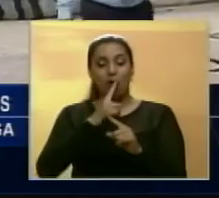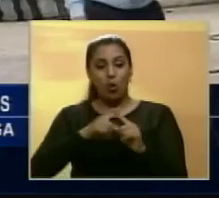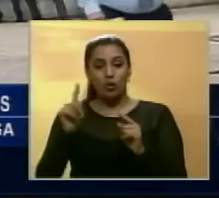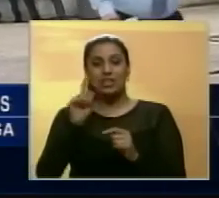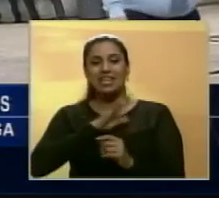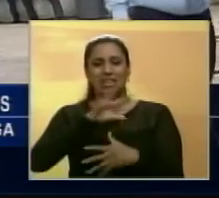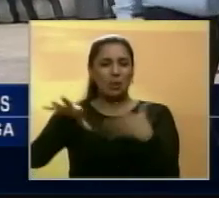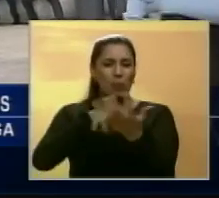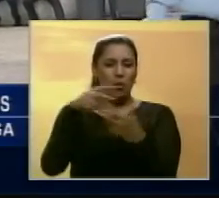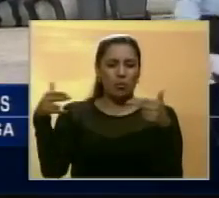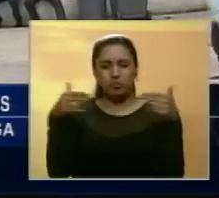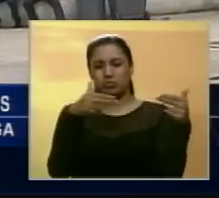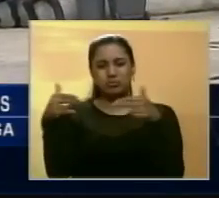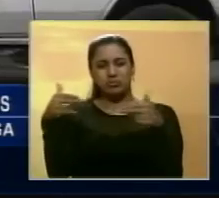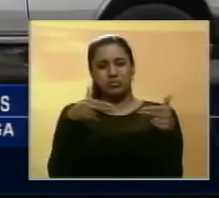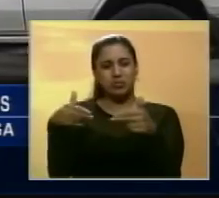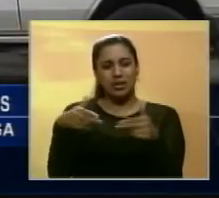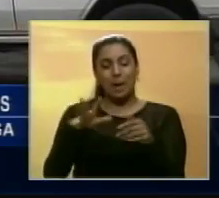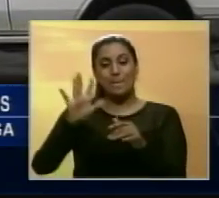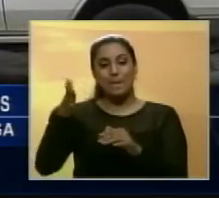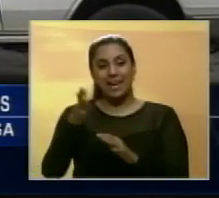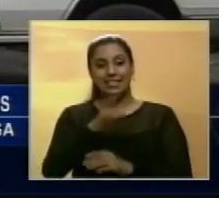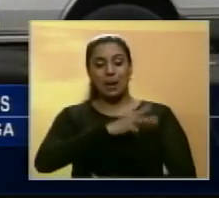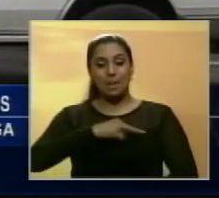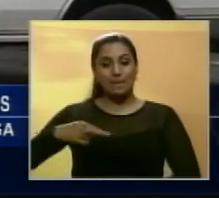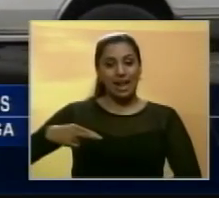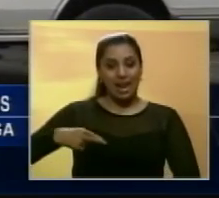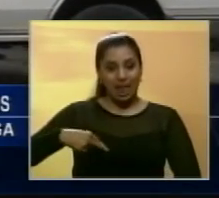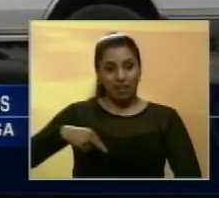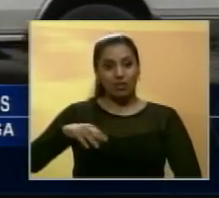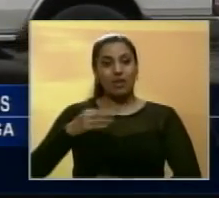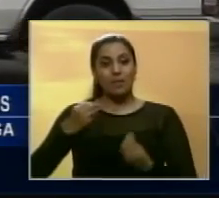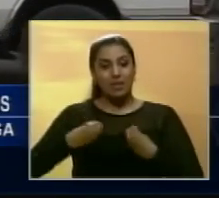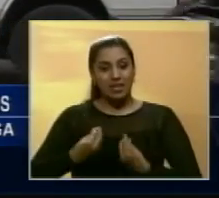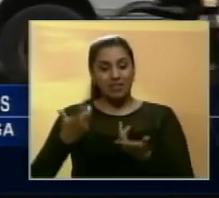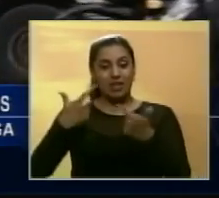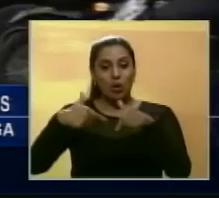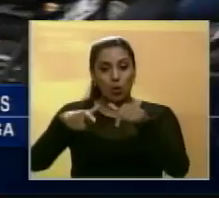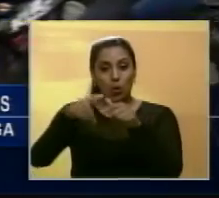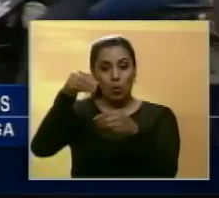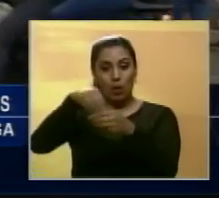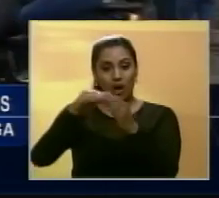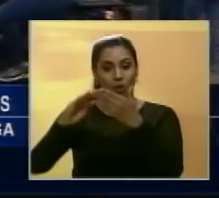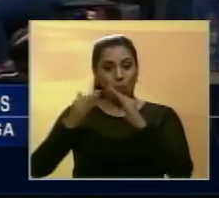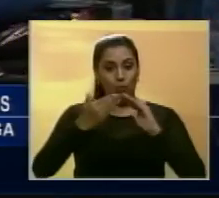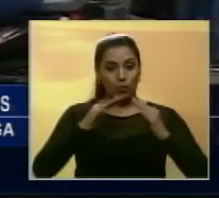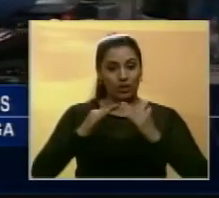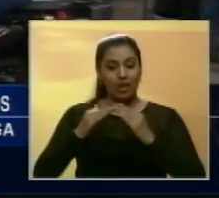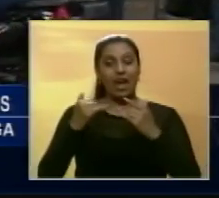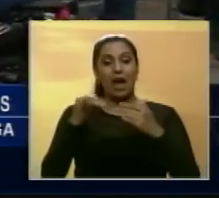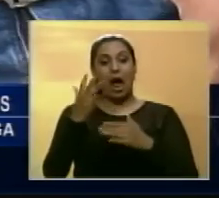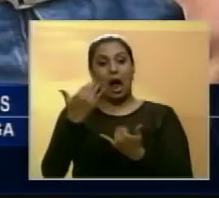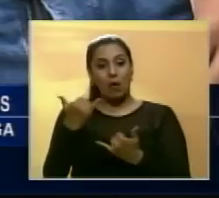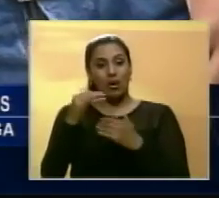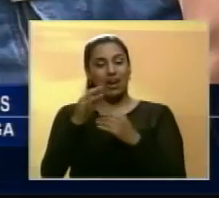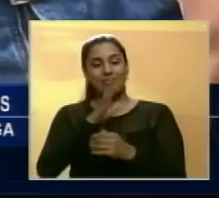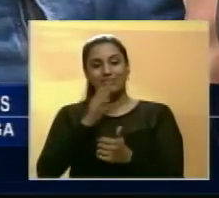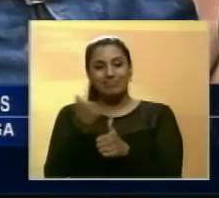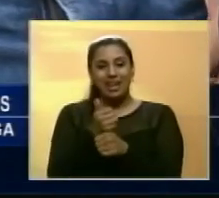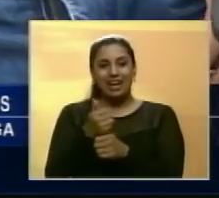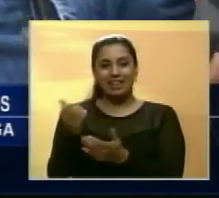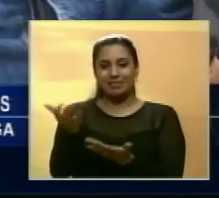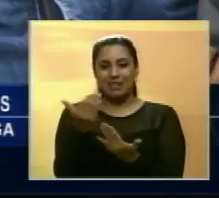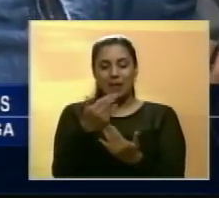donde se generaron varios enfrentamientos con presuntos delincuentes que hacen vidas en estas comunidades. Durante el procedimiento se realizó